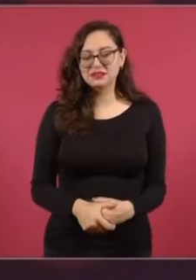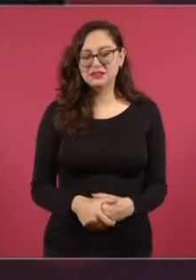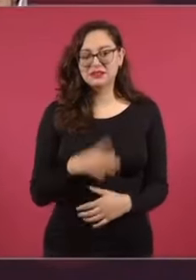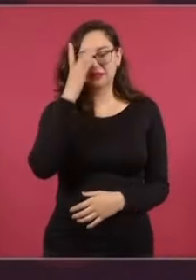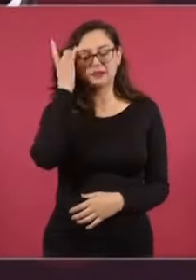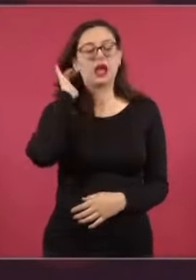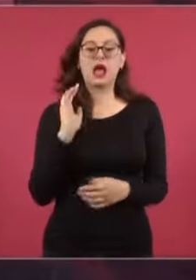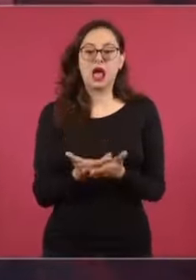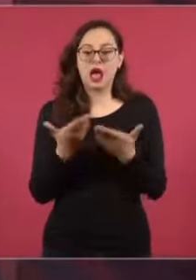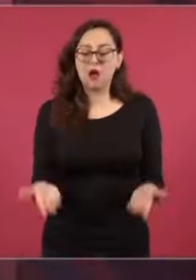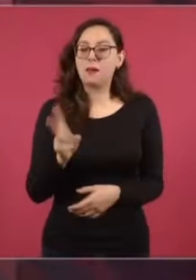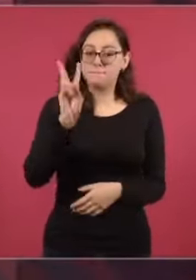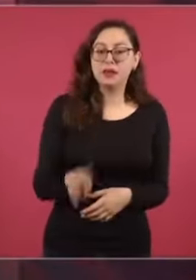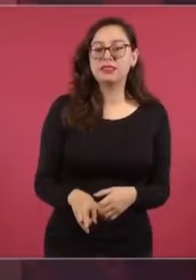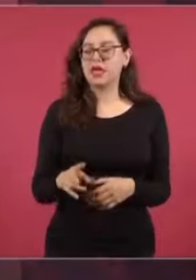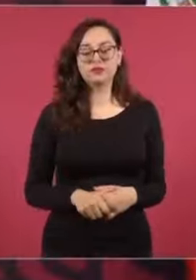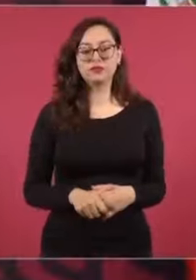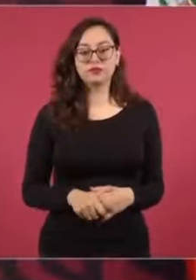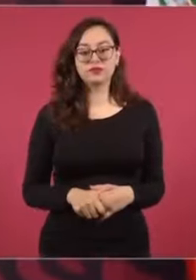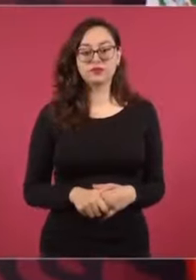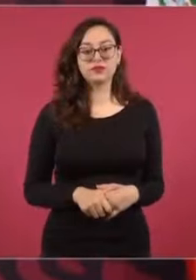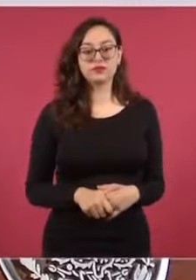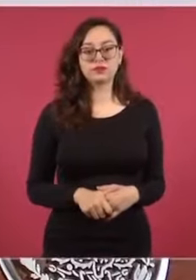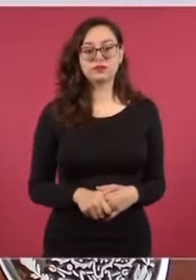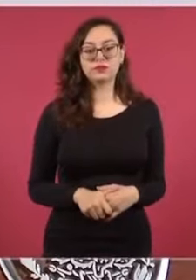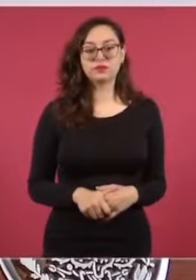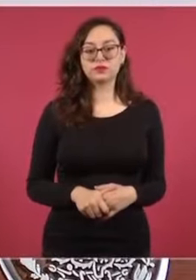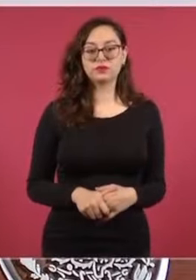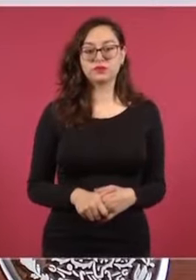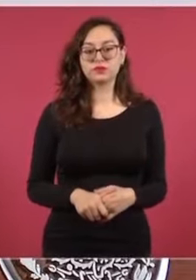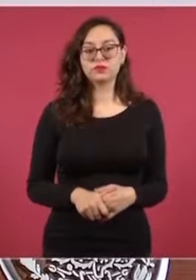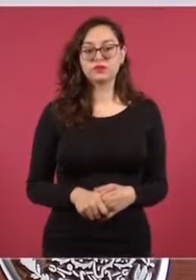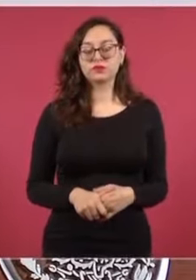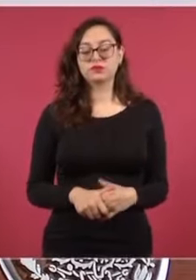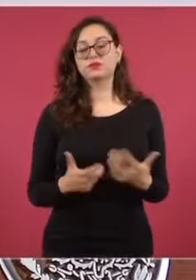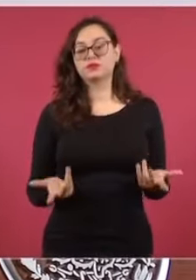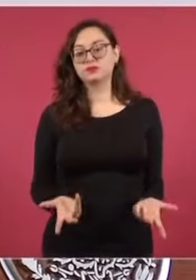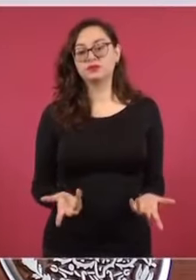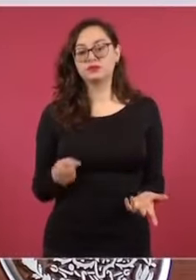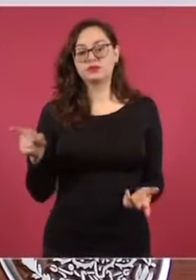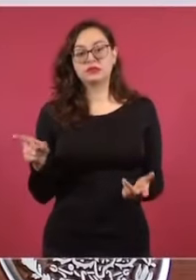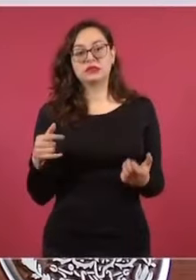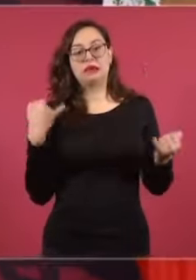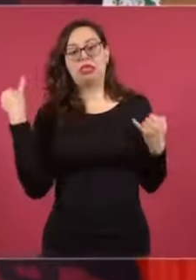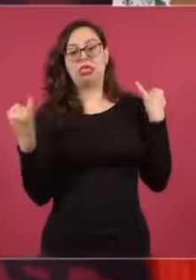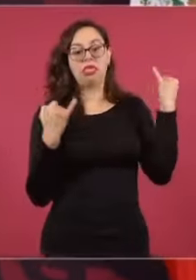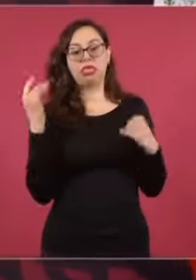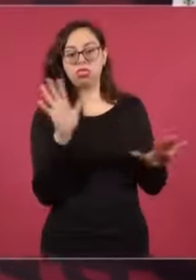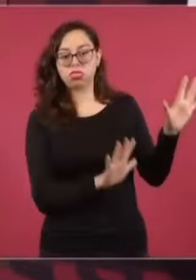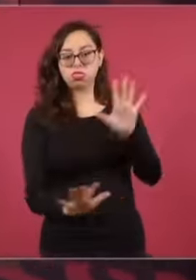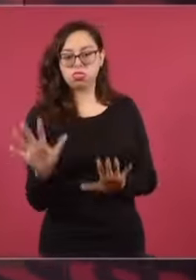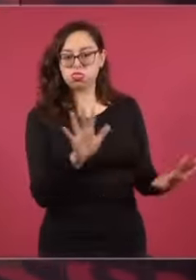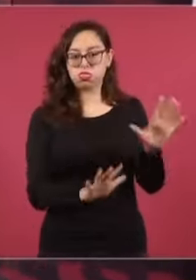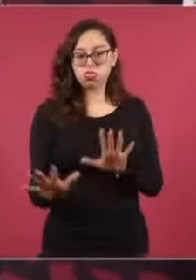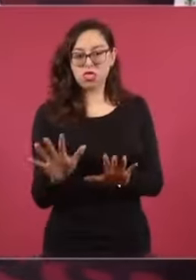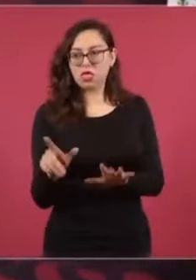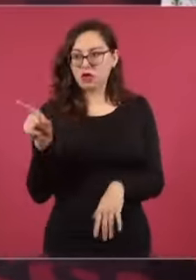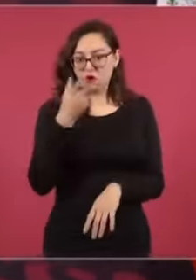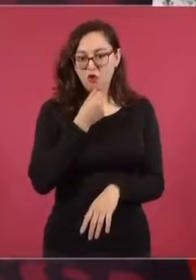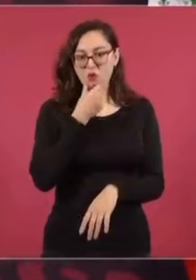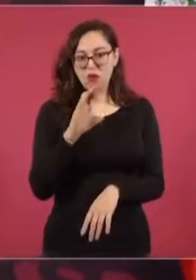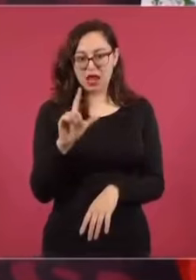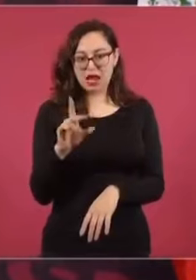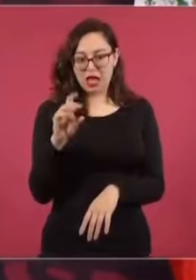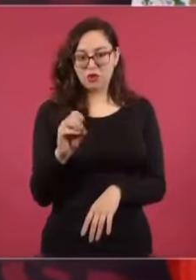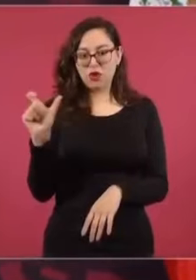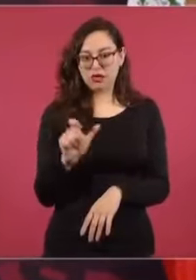Cuando ahora hay una auténtica democracia, no como antes. Y desviando también la atención, porque ahí llega Claudio X. González, pero no informa.